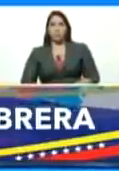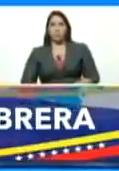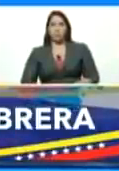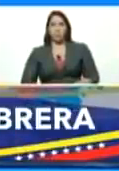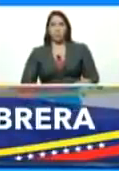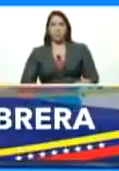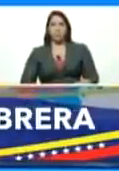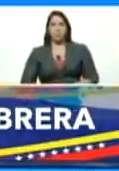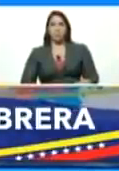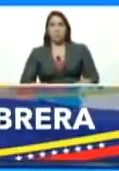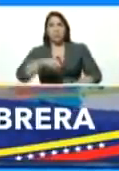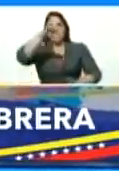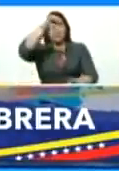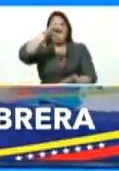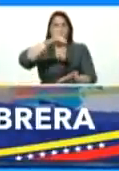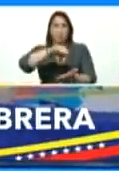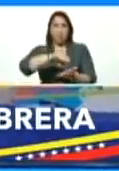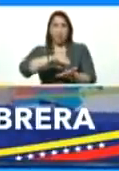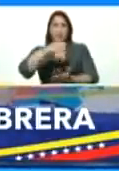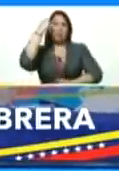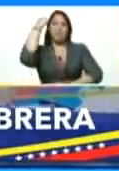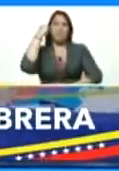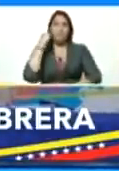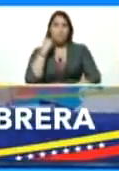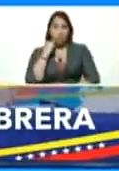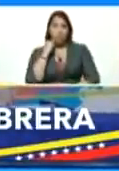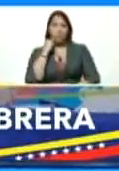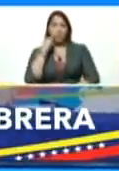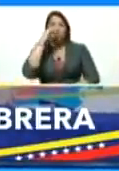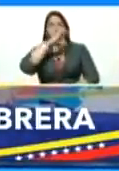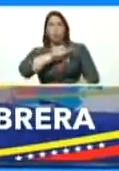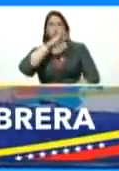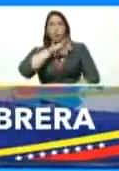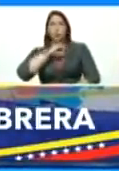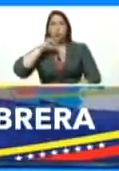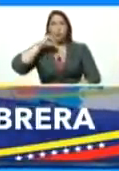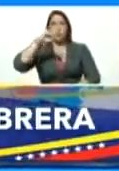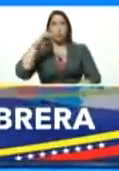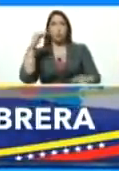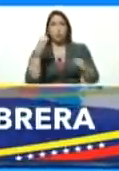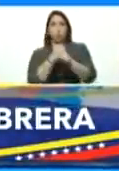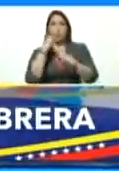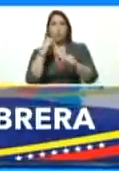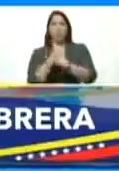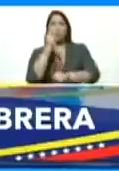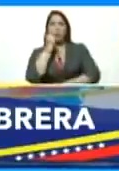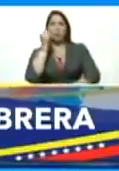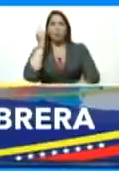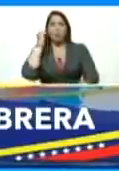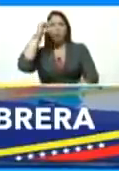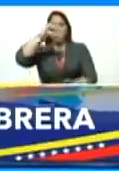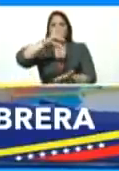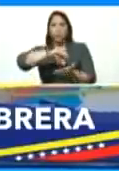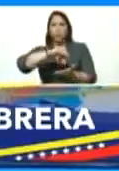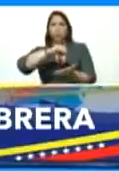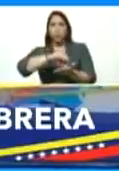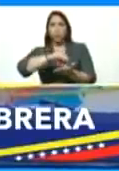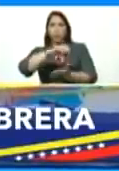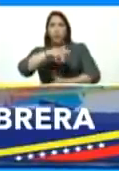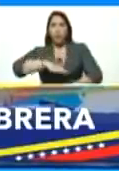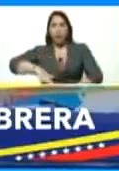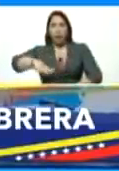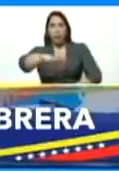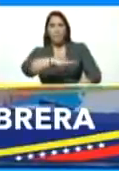la central bolivariana socialista de trabajadores de la ciudad el campo y la